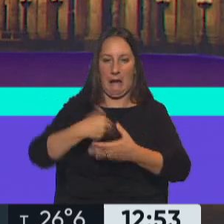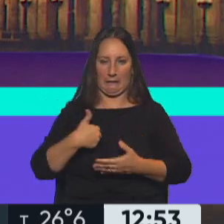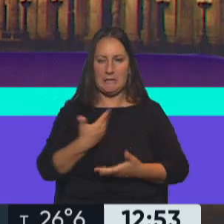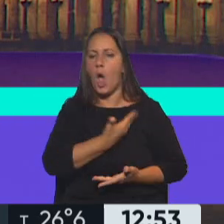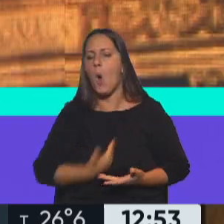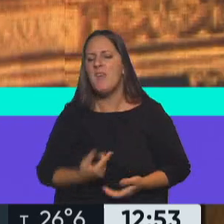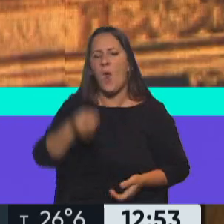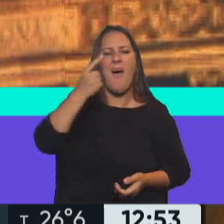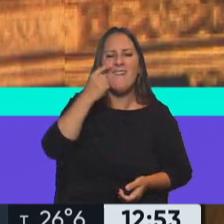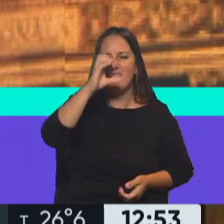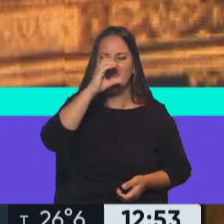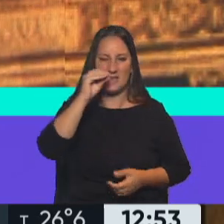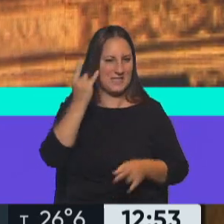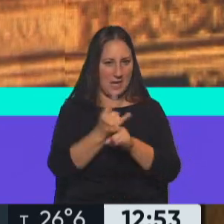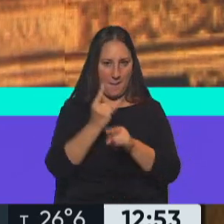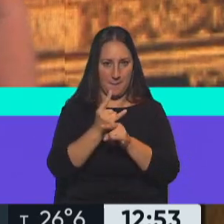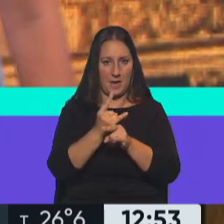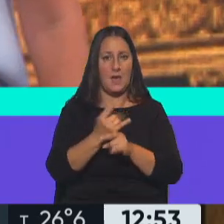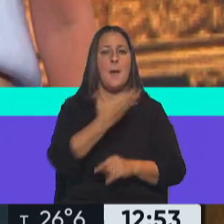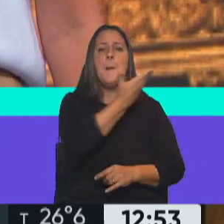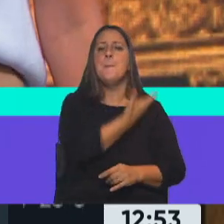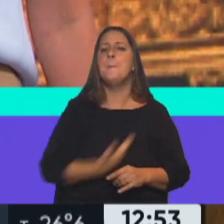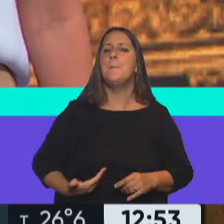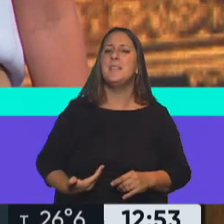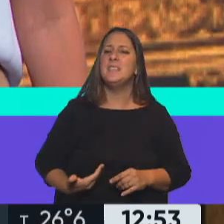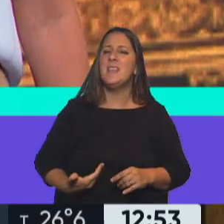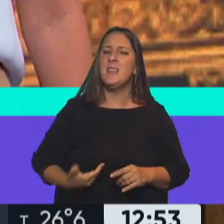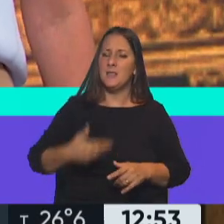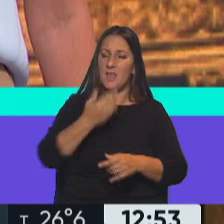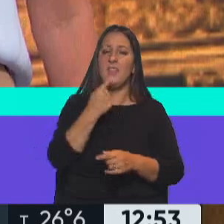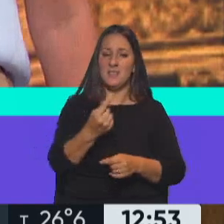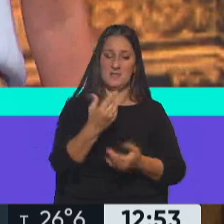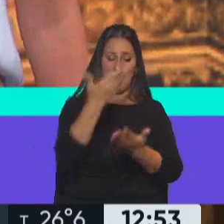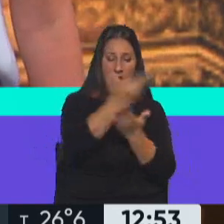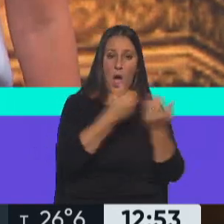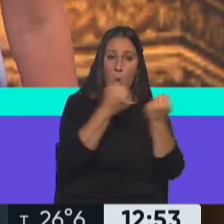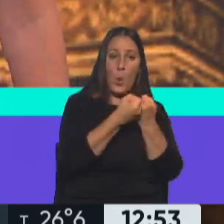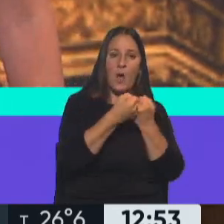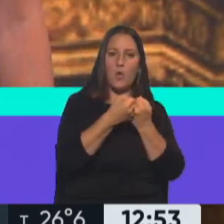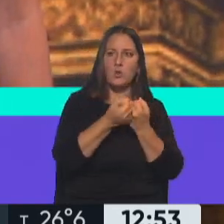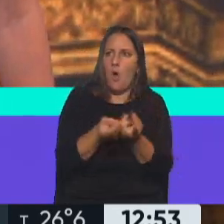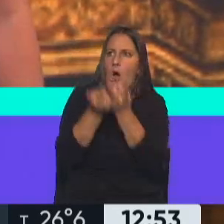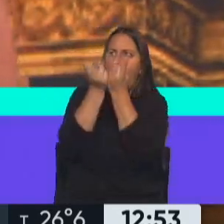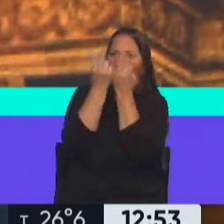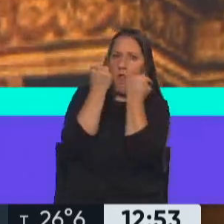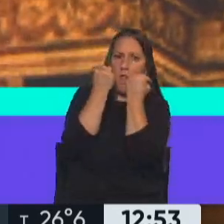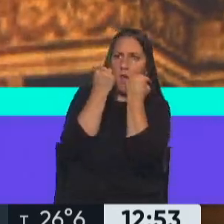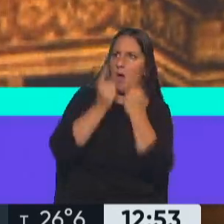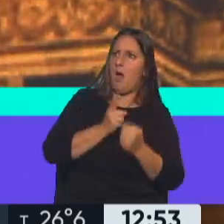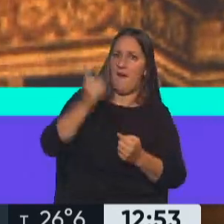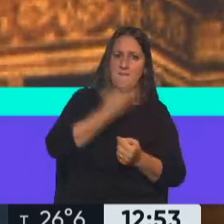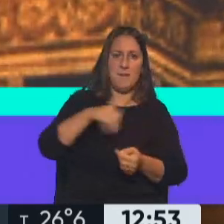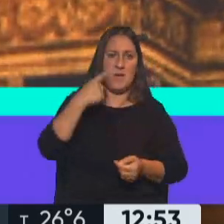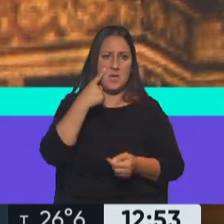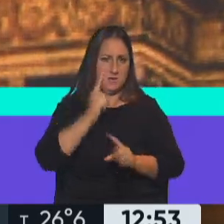decisión económica. Ahora, el presidente dijo, el acuerdo no doblega la soberanía, porque claro, porque está respondiendo, también se está haciendo cargo de